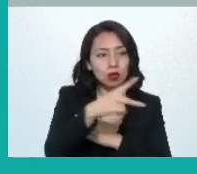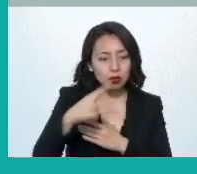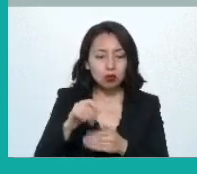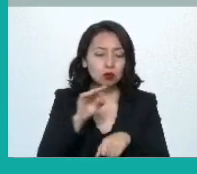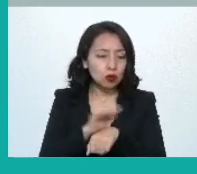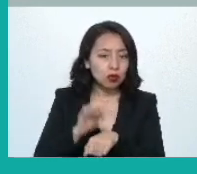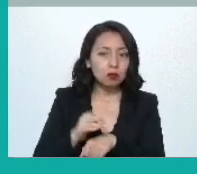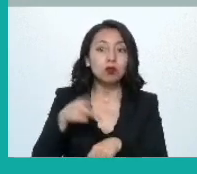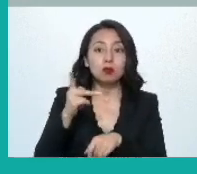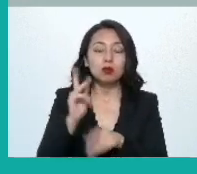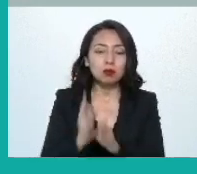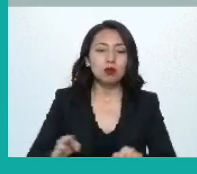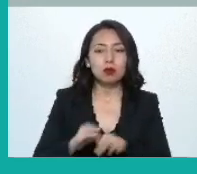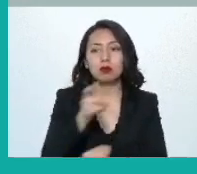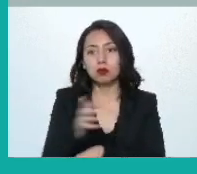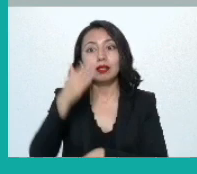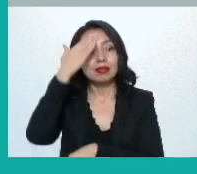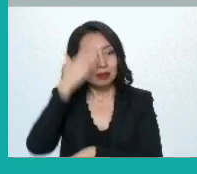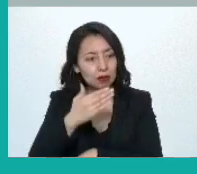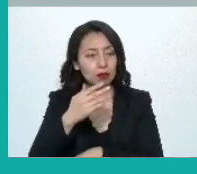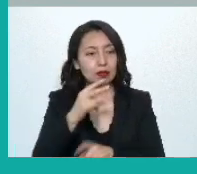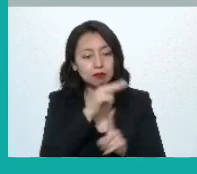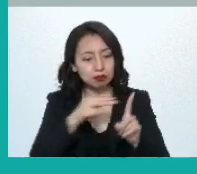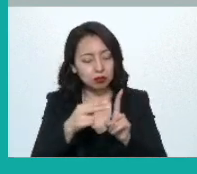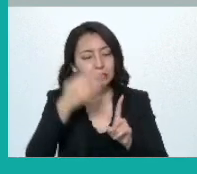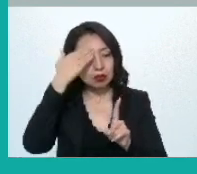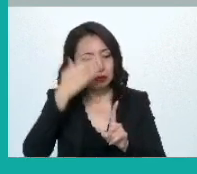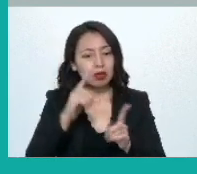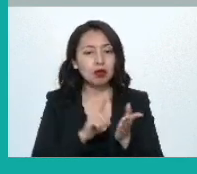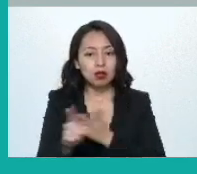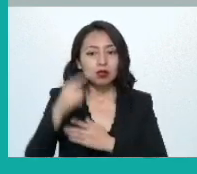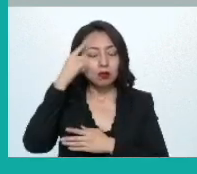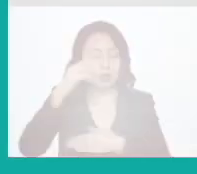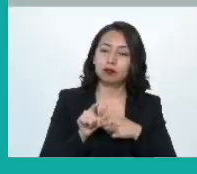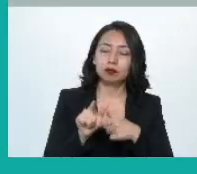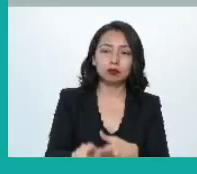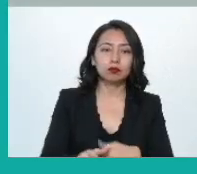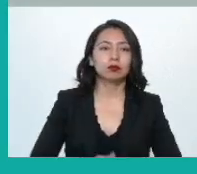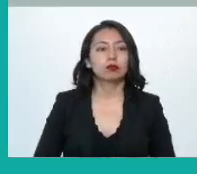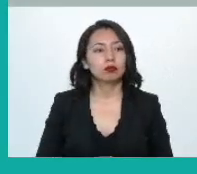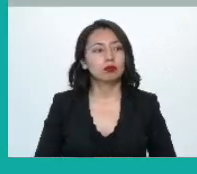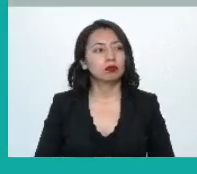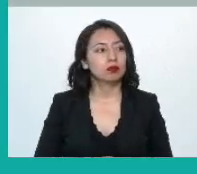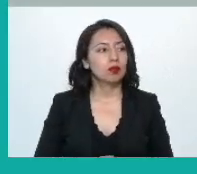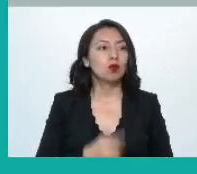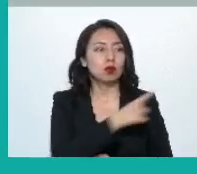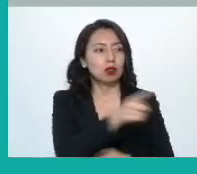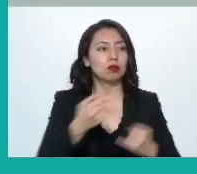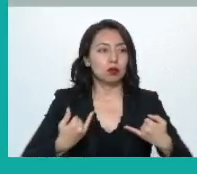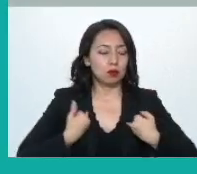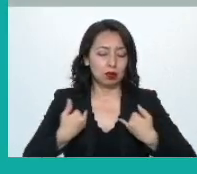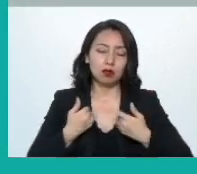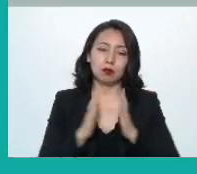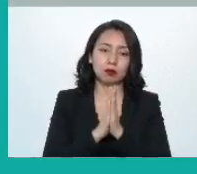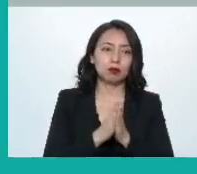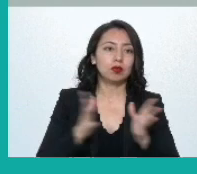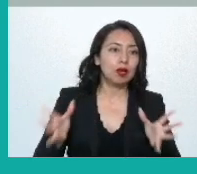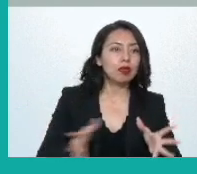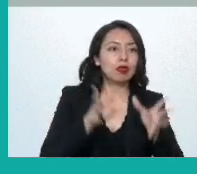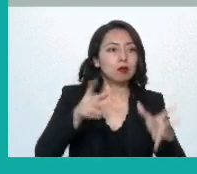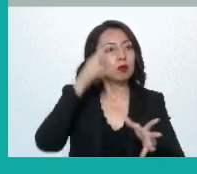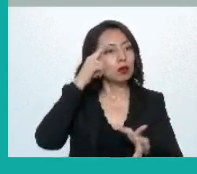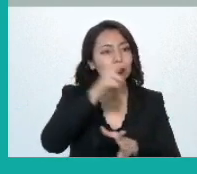tienen, conozcan los derechos que se tienen precisamente para fortalecer la democracia. Les invito, jóvenes, a continuar participando en